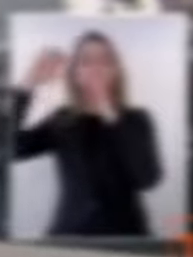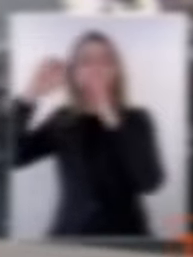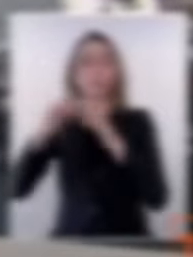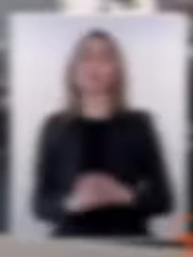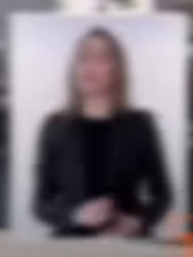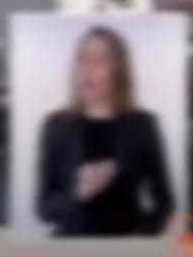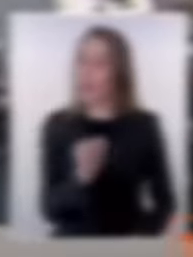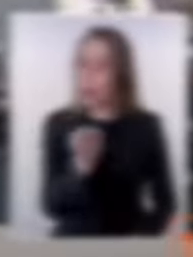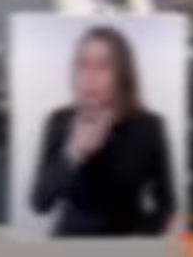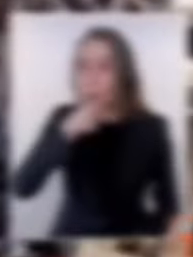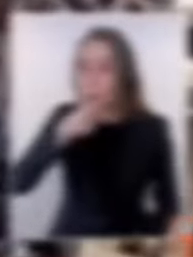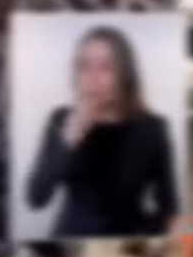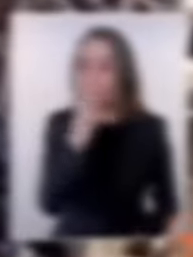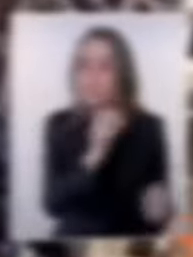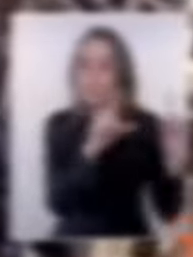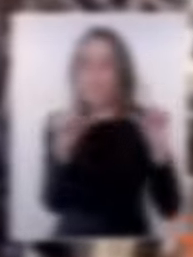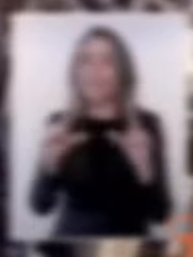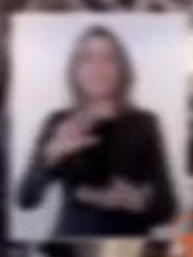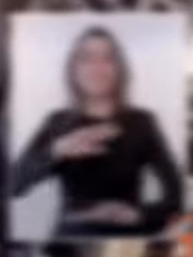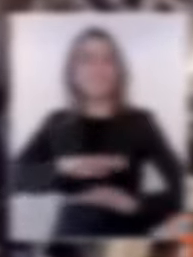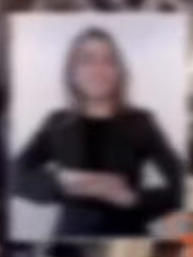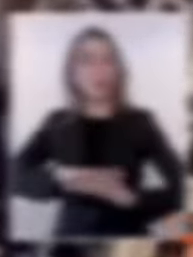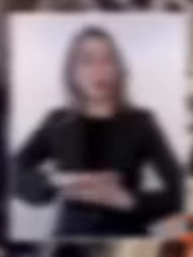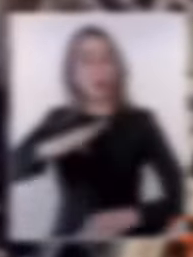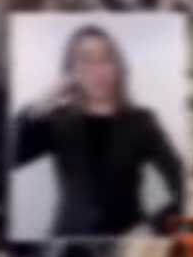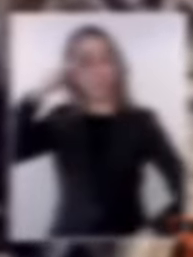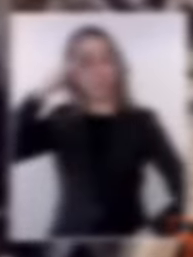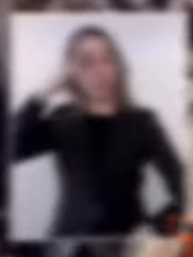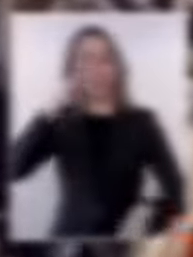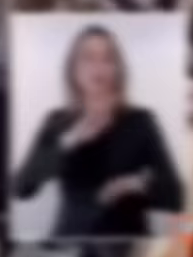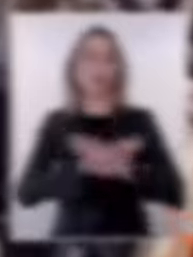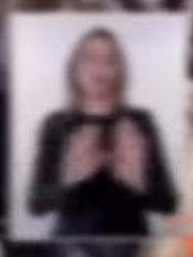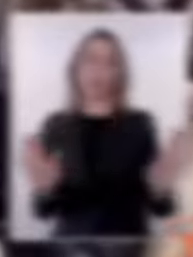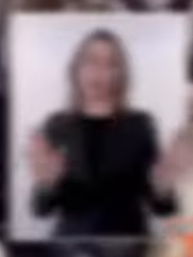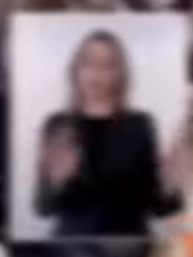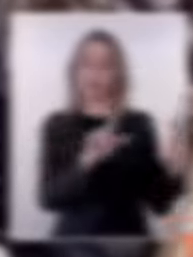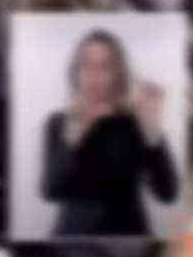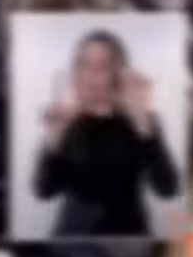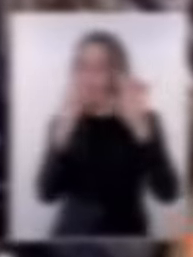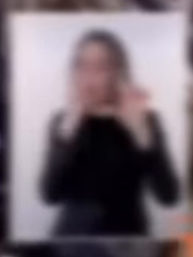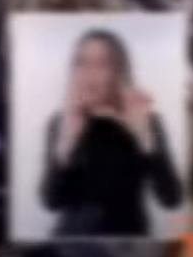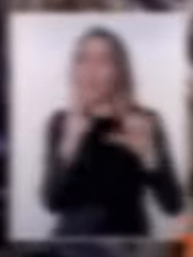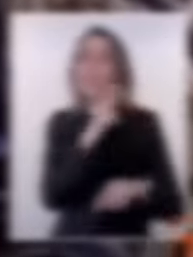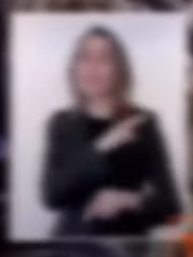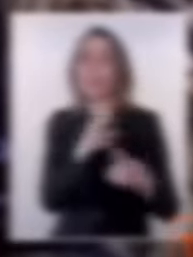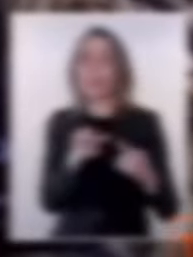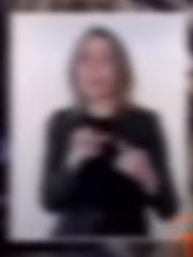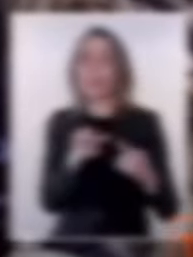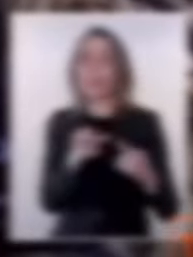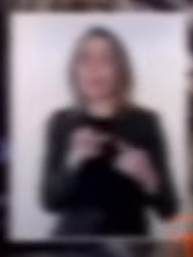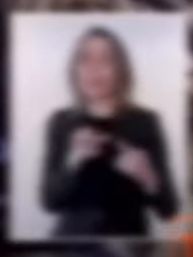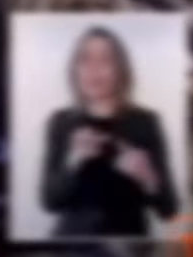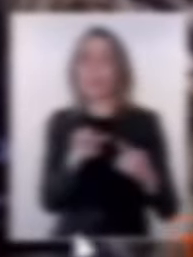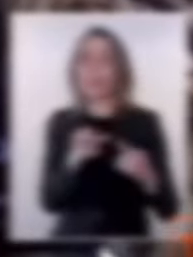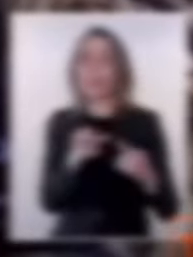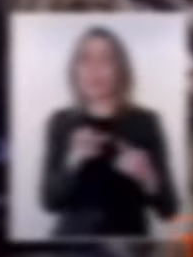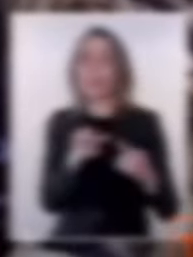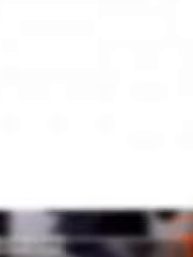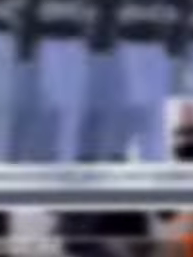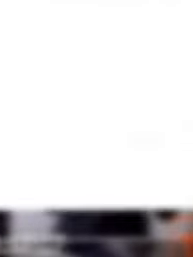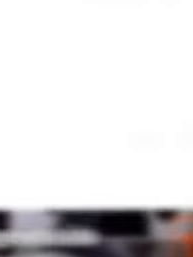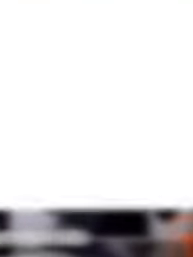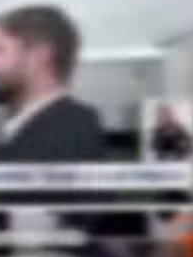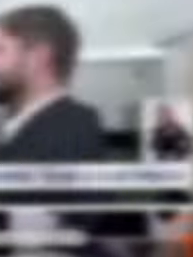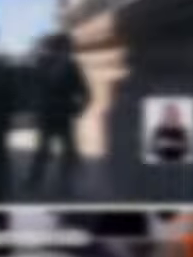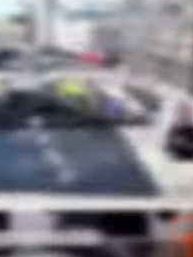Sí. Muy diferente. Pero, ya en las imágenes, la ceremonia militar está concluida. Veamos al jefe de las fuerzas. ¡Guau, señores! Pues